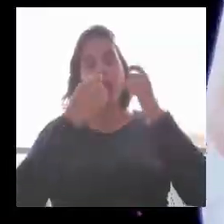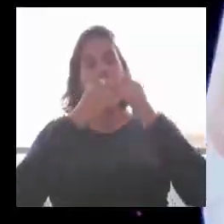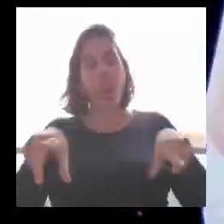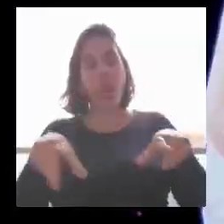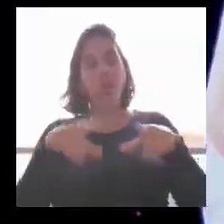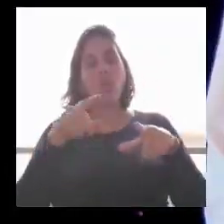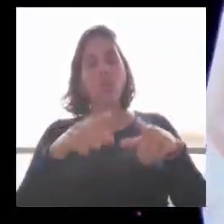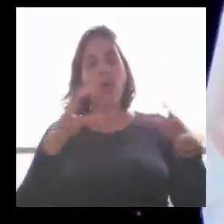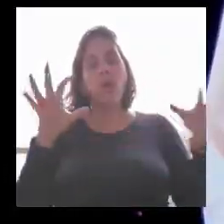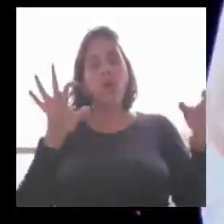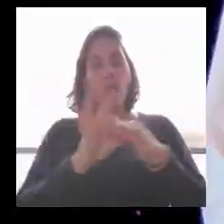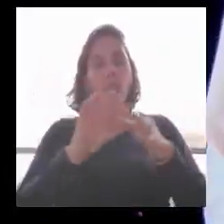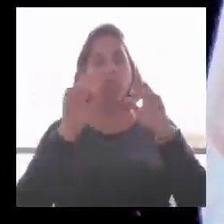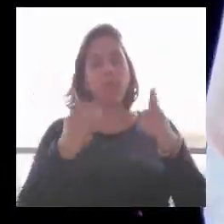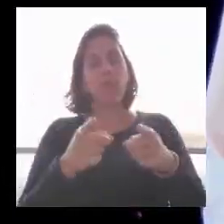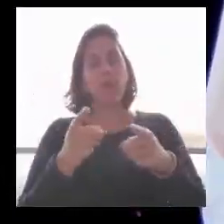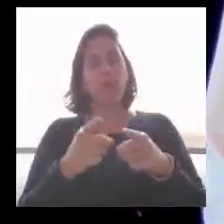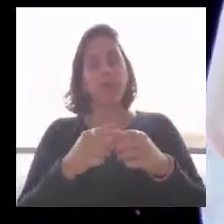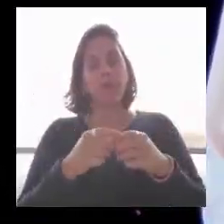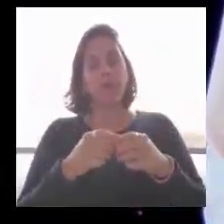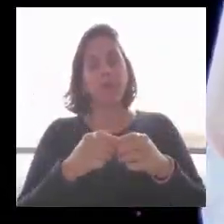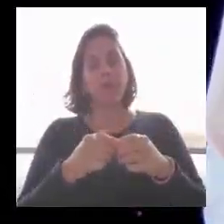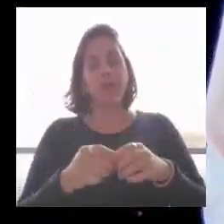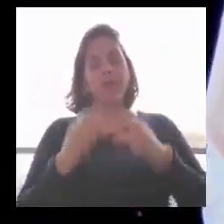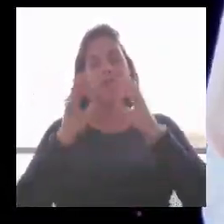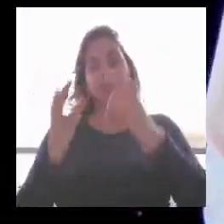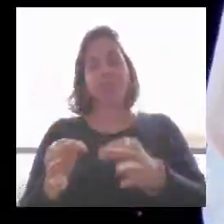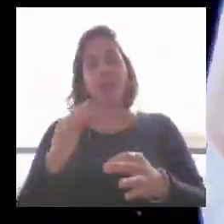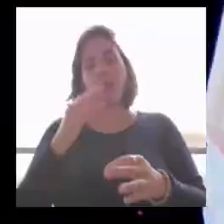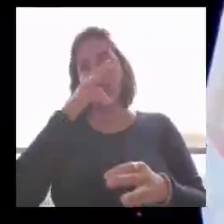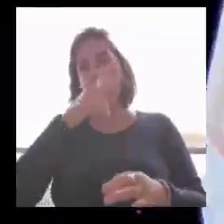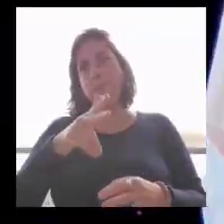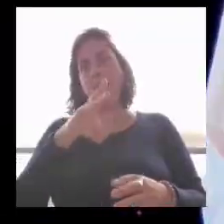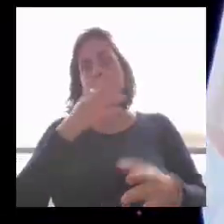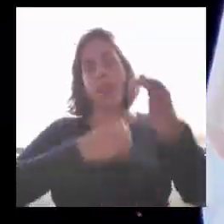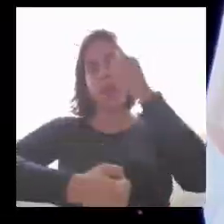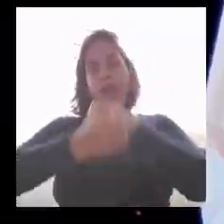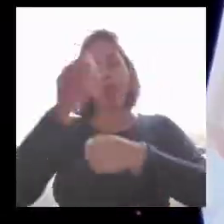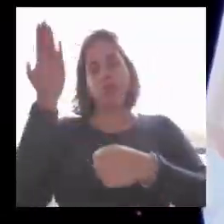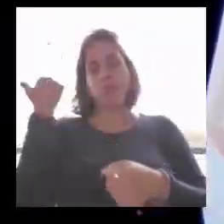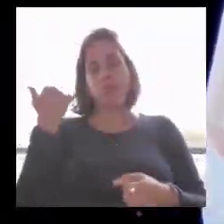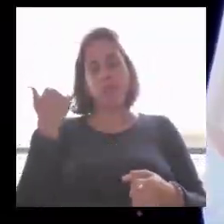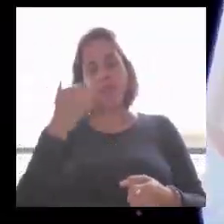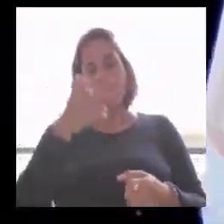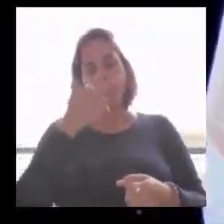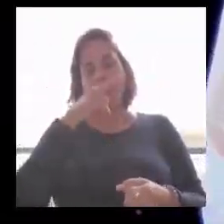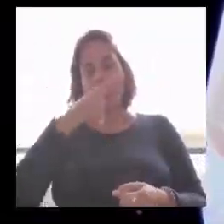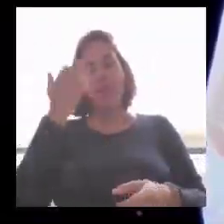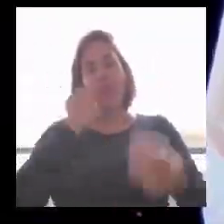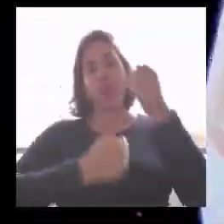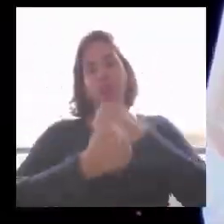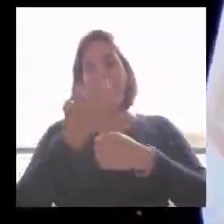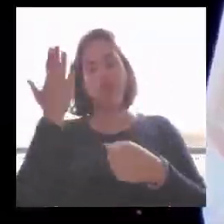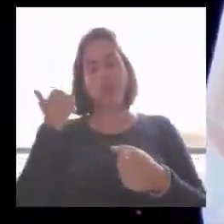en común también de las lenguas y todo eso, y llegamos a 3.000 años atrás. Llegué a los 3.000 años atrás. 3.000